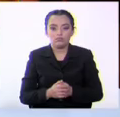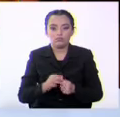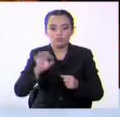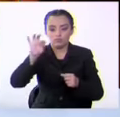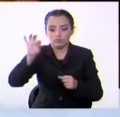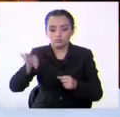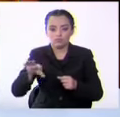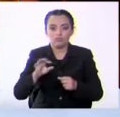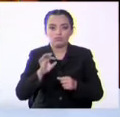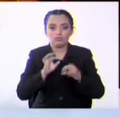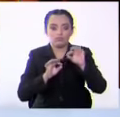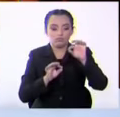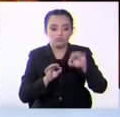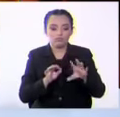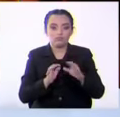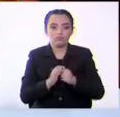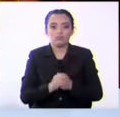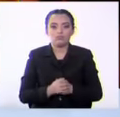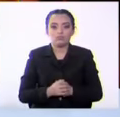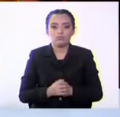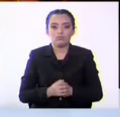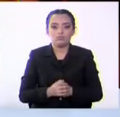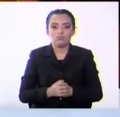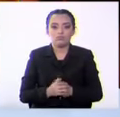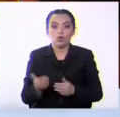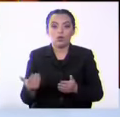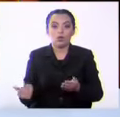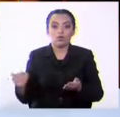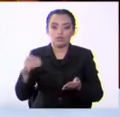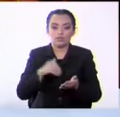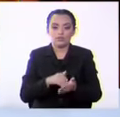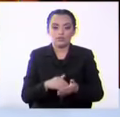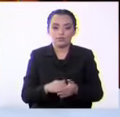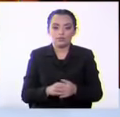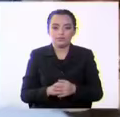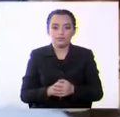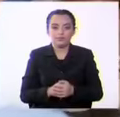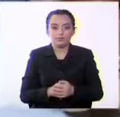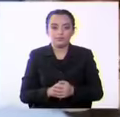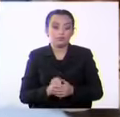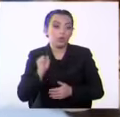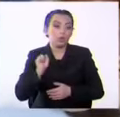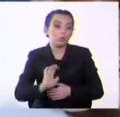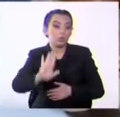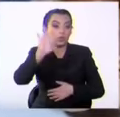regreso para volver a hacer el mecanismo de remuestreo.